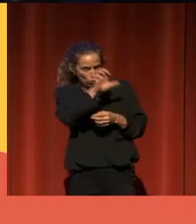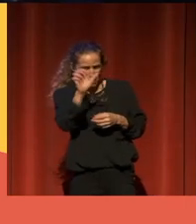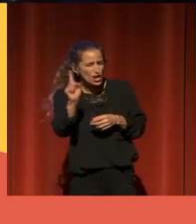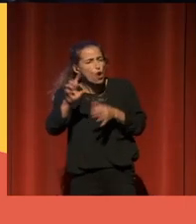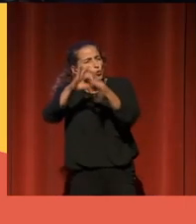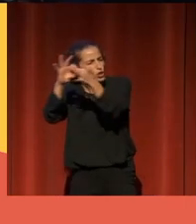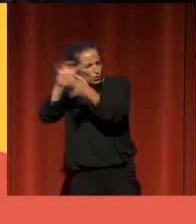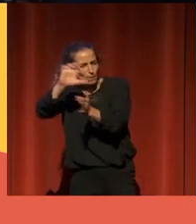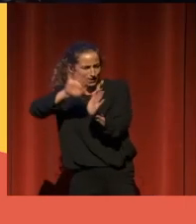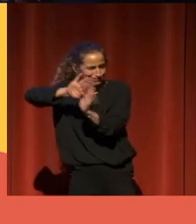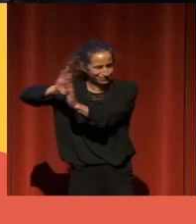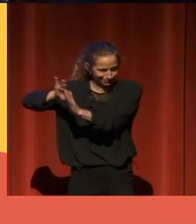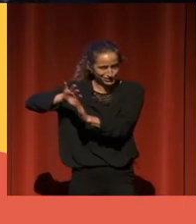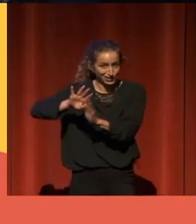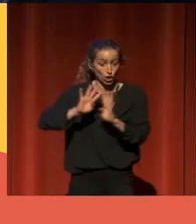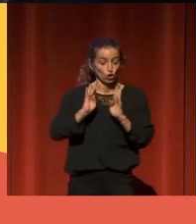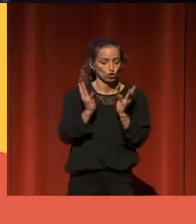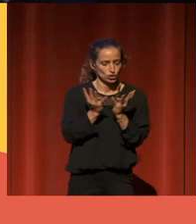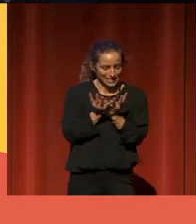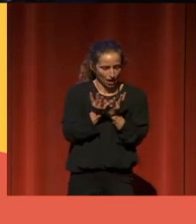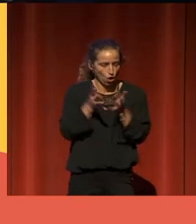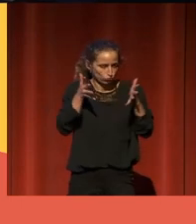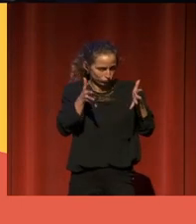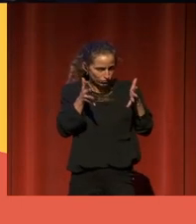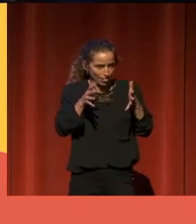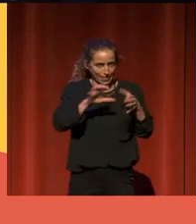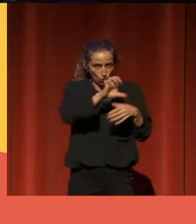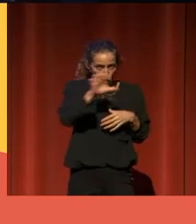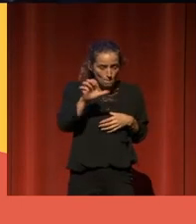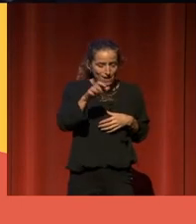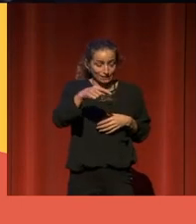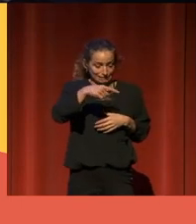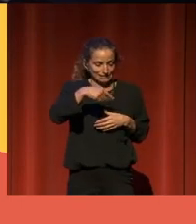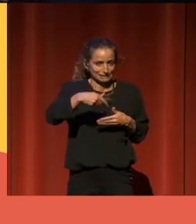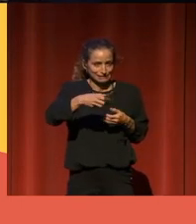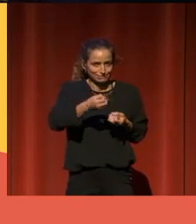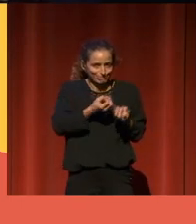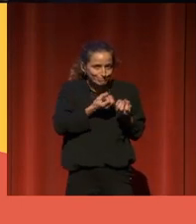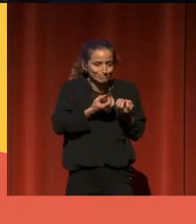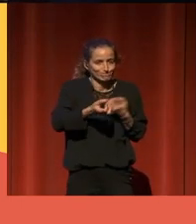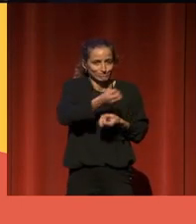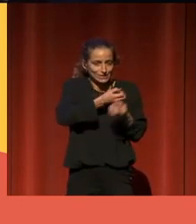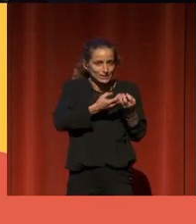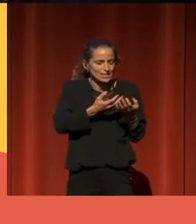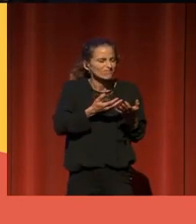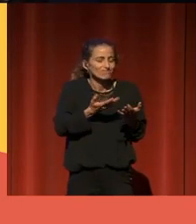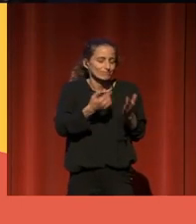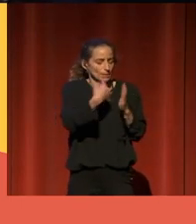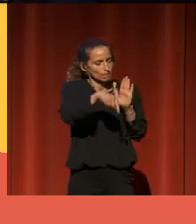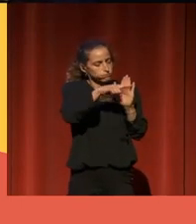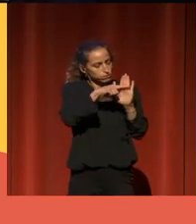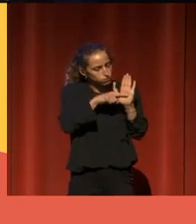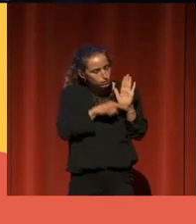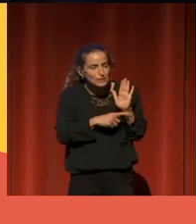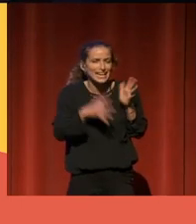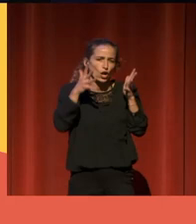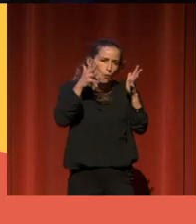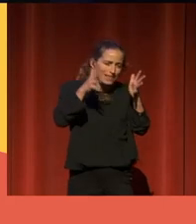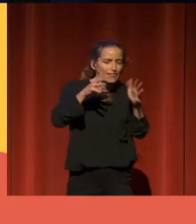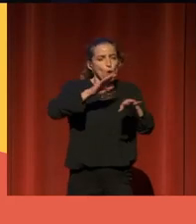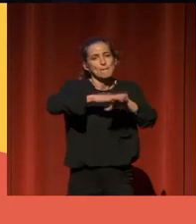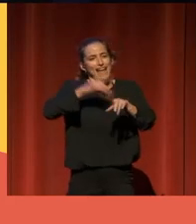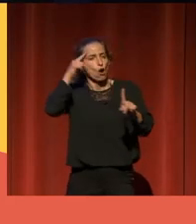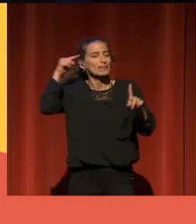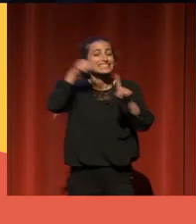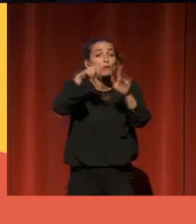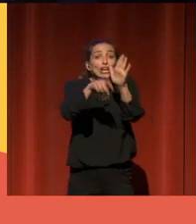de Europa eh es crear una recomendaciones para legislación y política